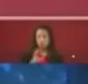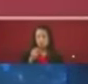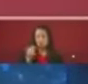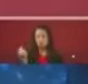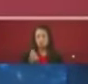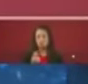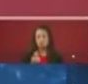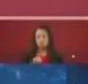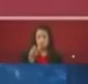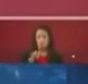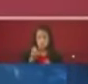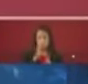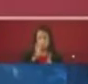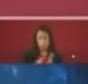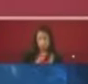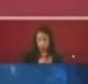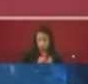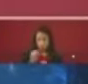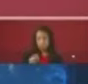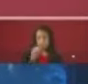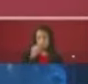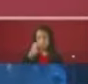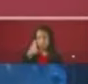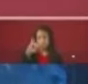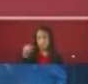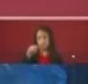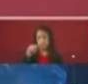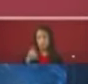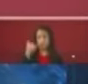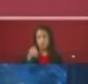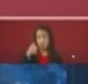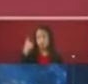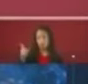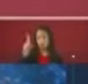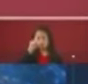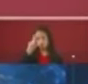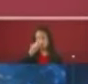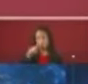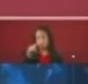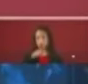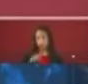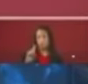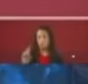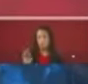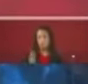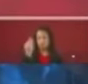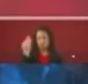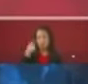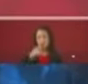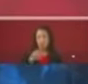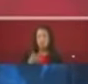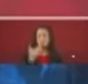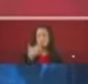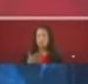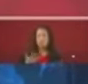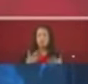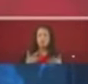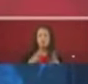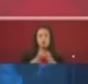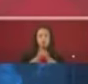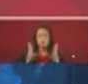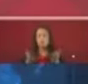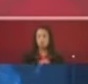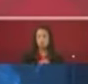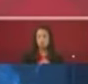es deseable, sino es posible. De aprobarse esta reforma e ir generando un poder judicial